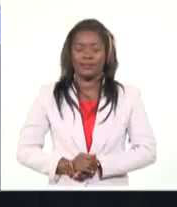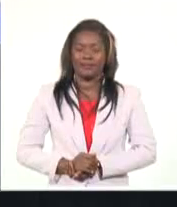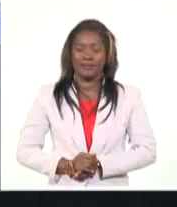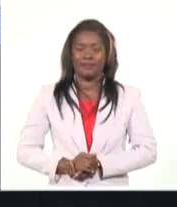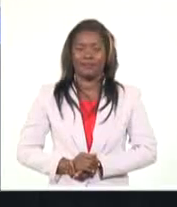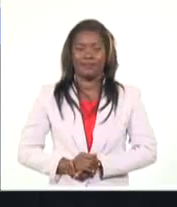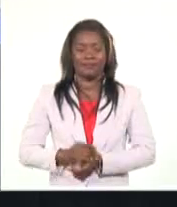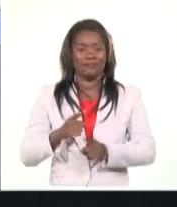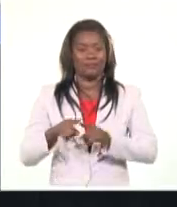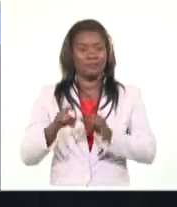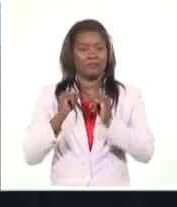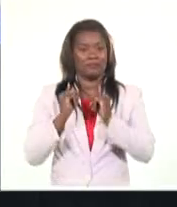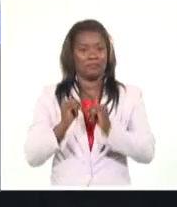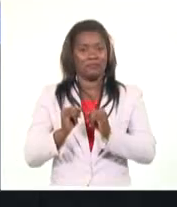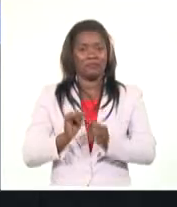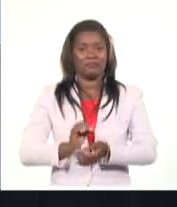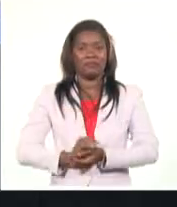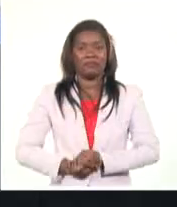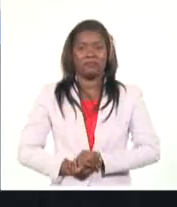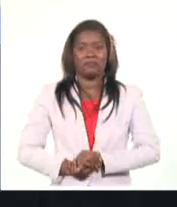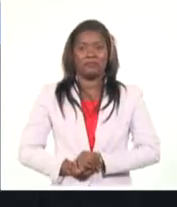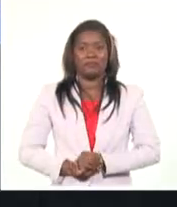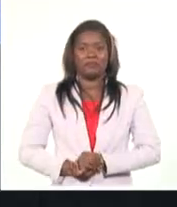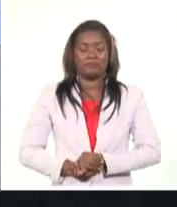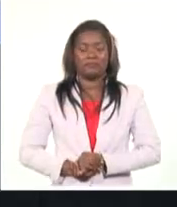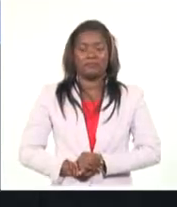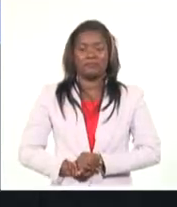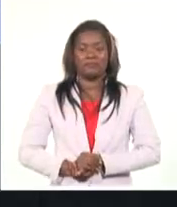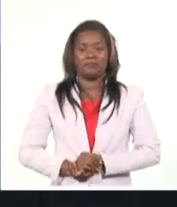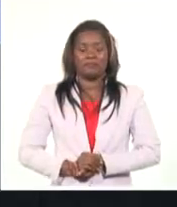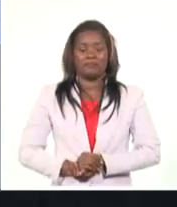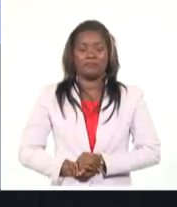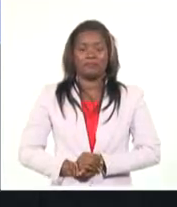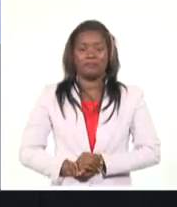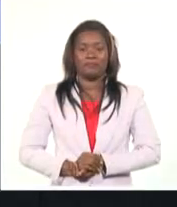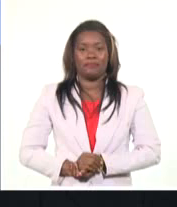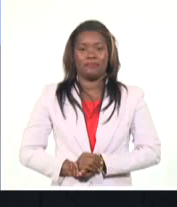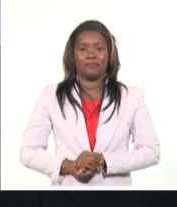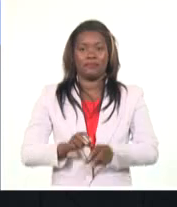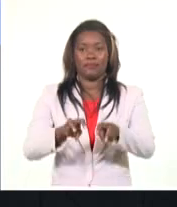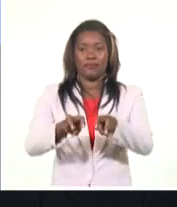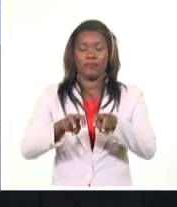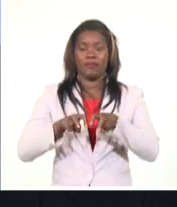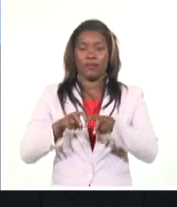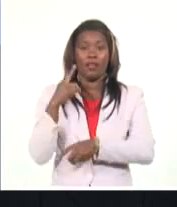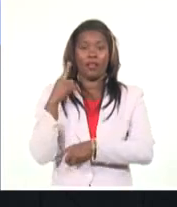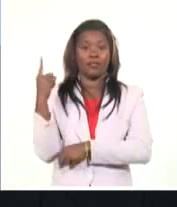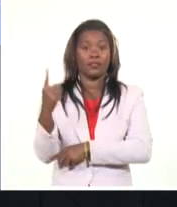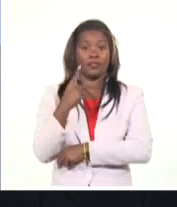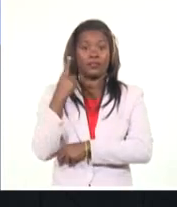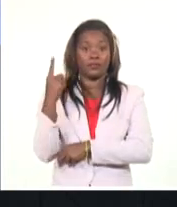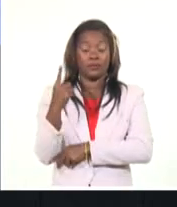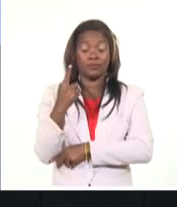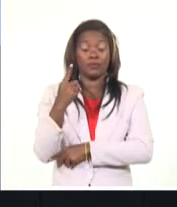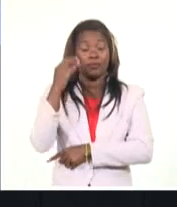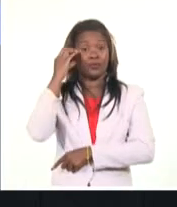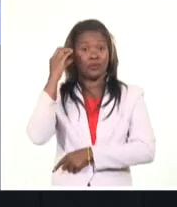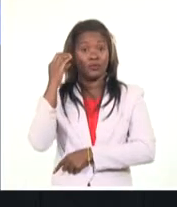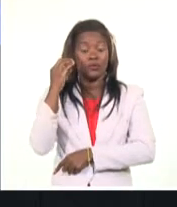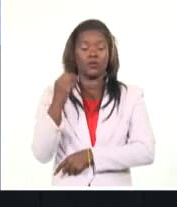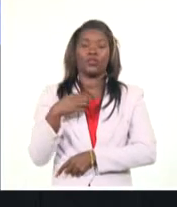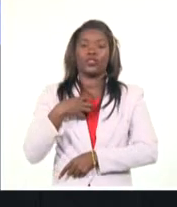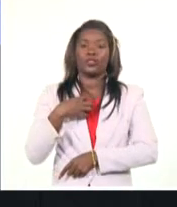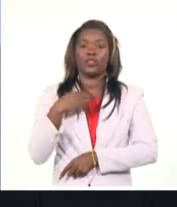Tiempo para nuestro rápido repaso por otras informaciones del ámbito nacional. La Asamblea Nacional del Poder Popular publicó 3 proyectos de leyes